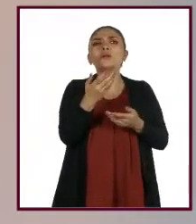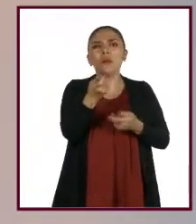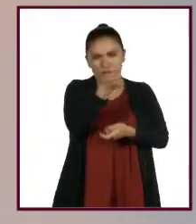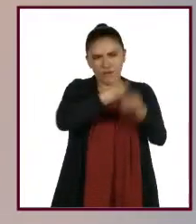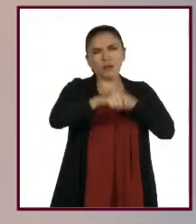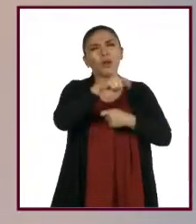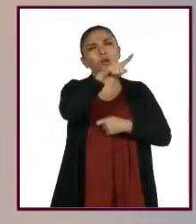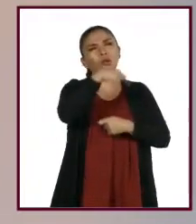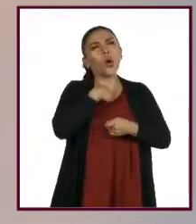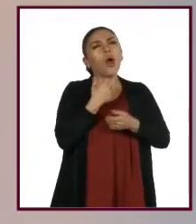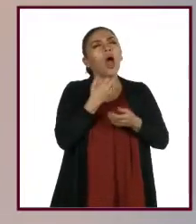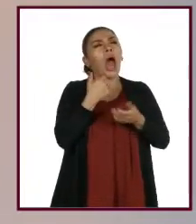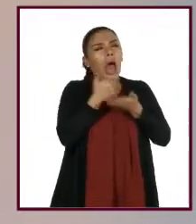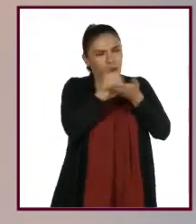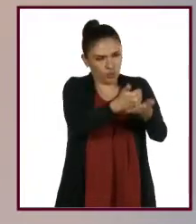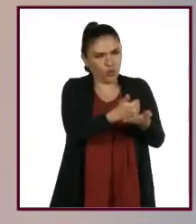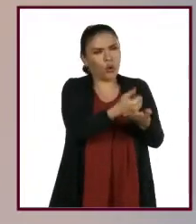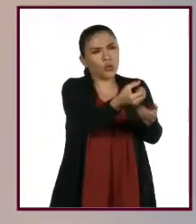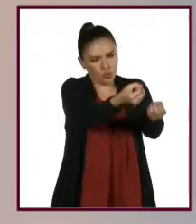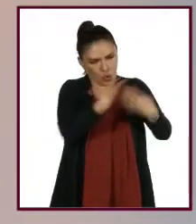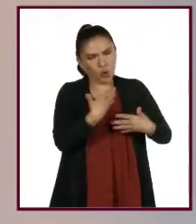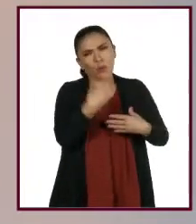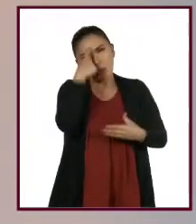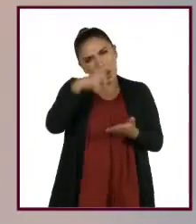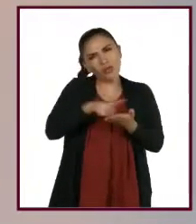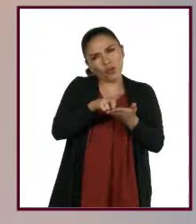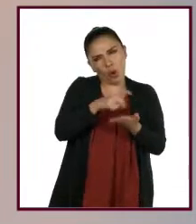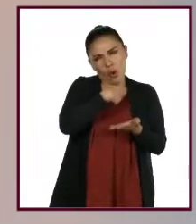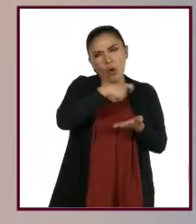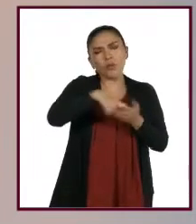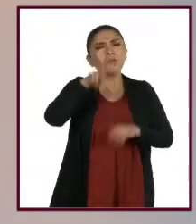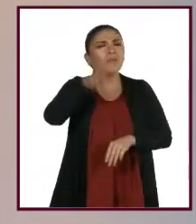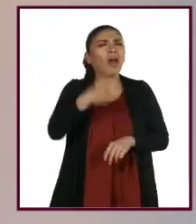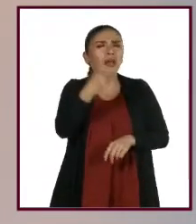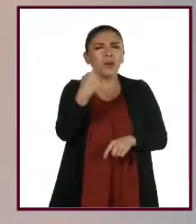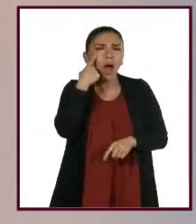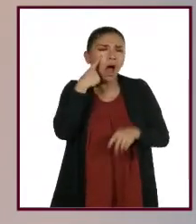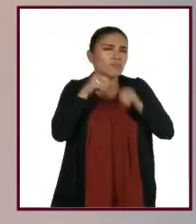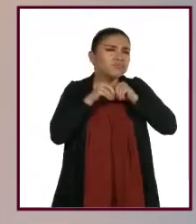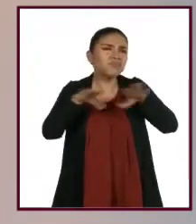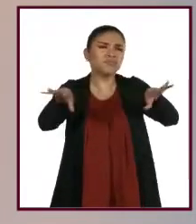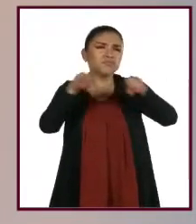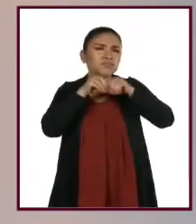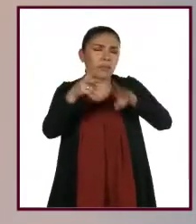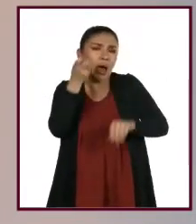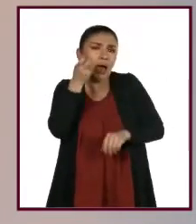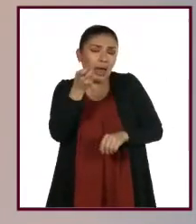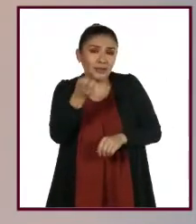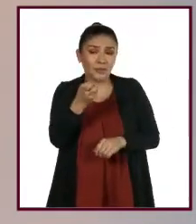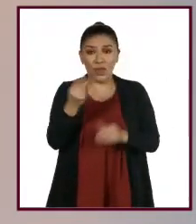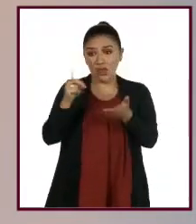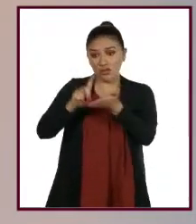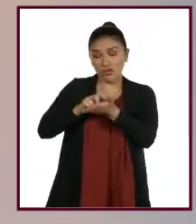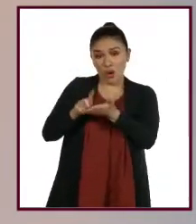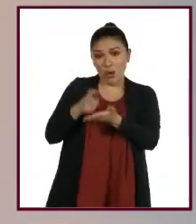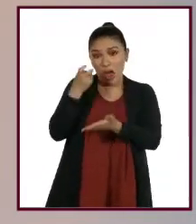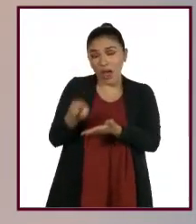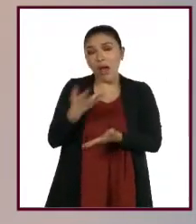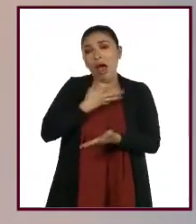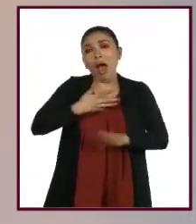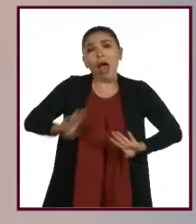de favores. Es decir, su uso está realmente generalizado y este tipo de sustancias cumplen